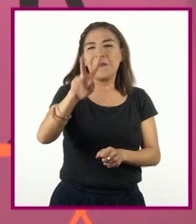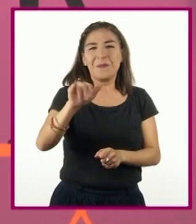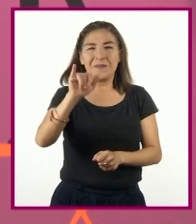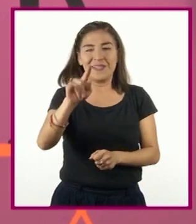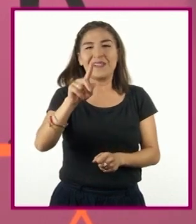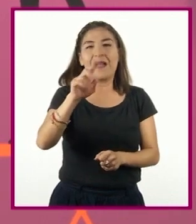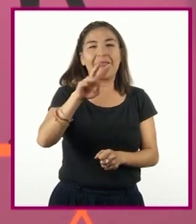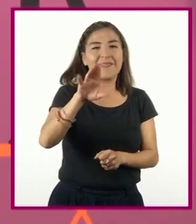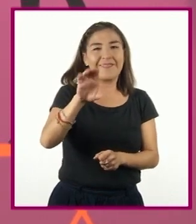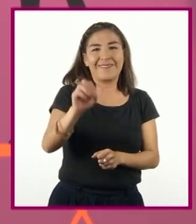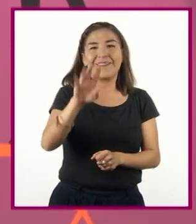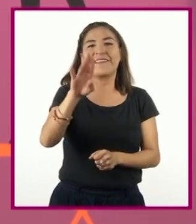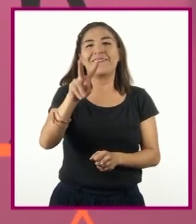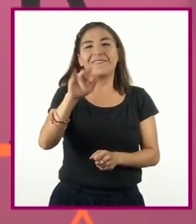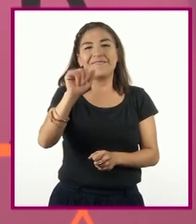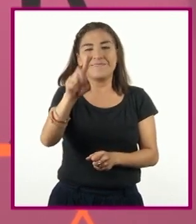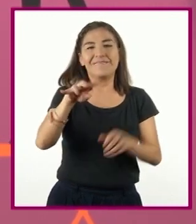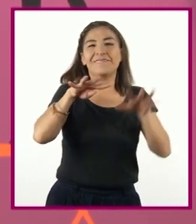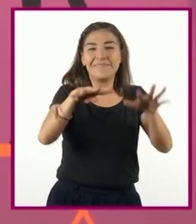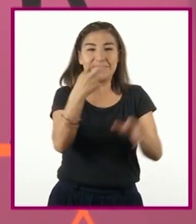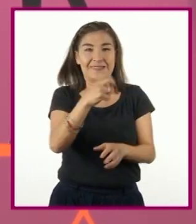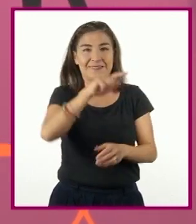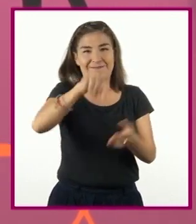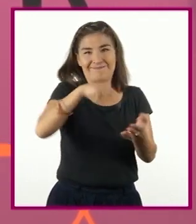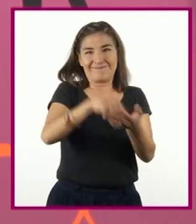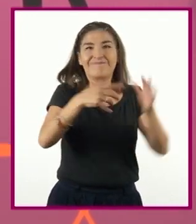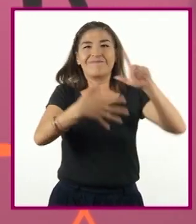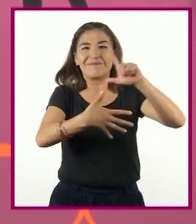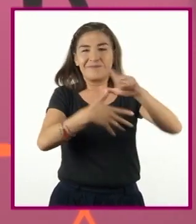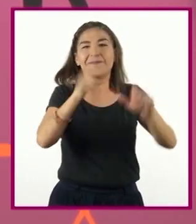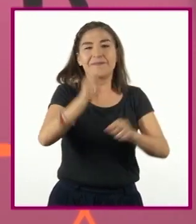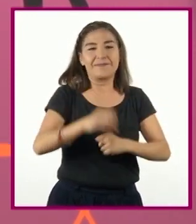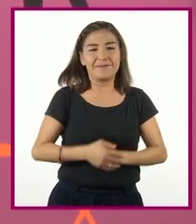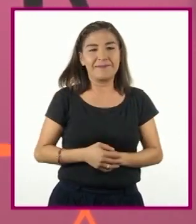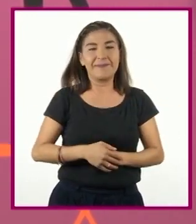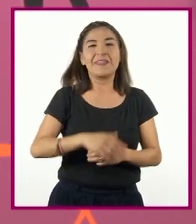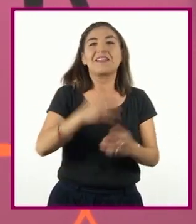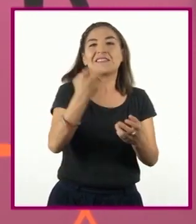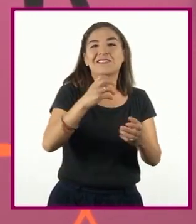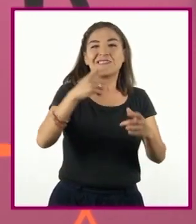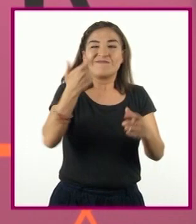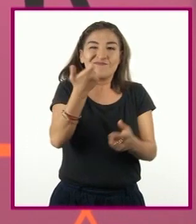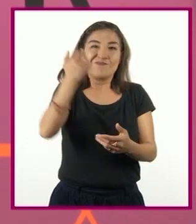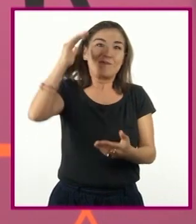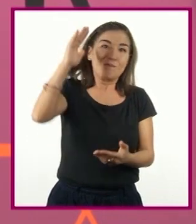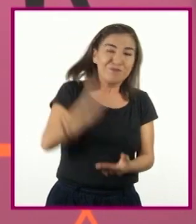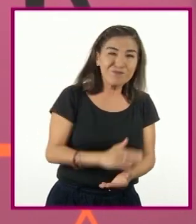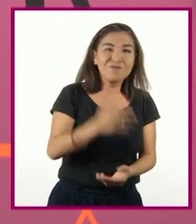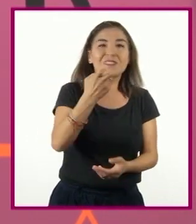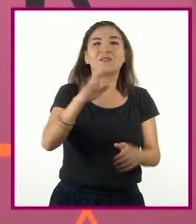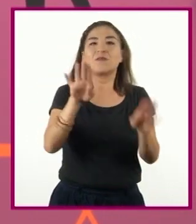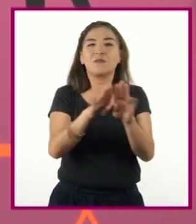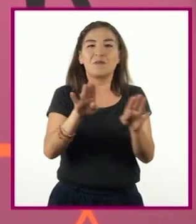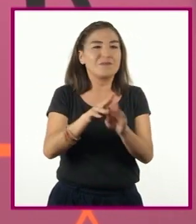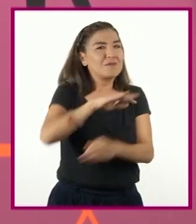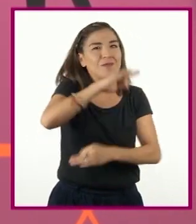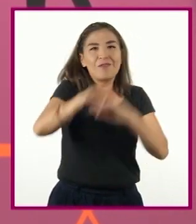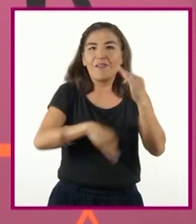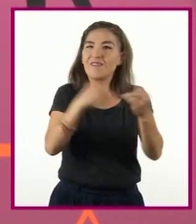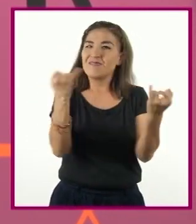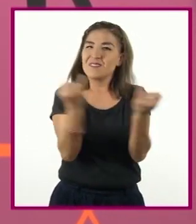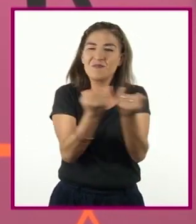COVID-19, especialmente en Latinoamérica, son drástica caída de ingresos en todos los sectores de la